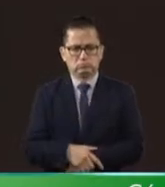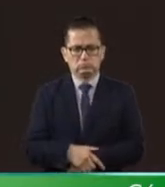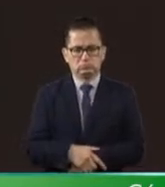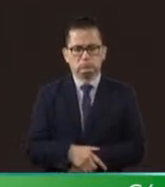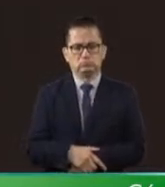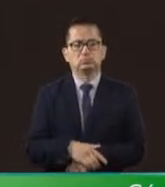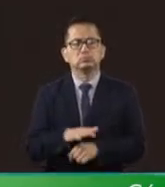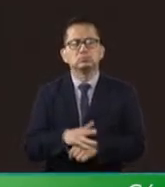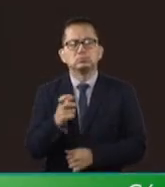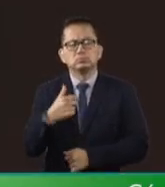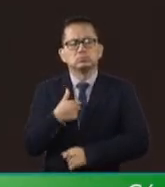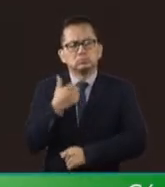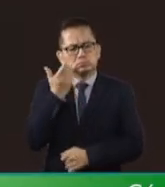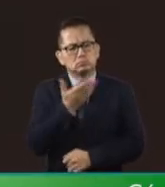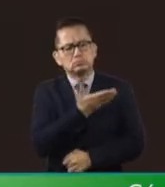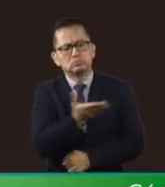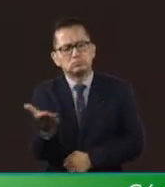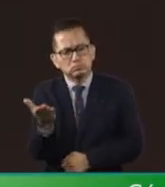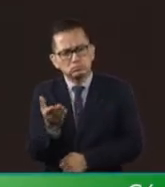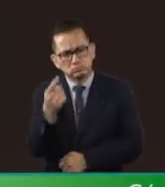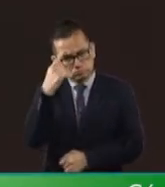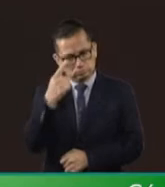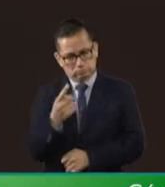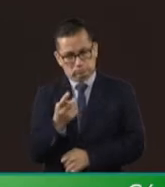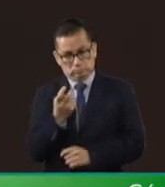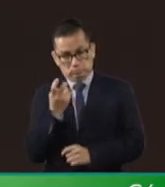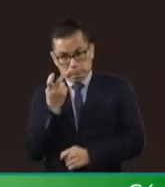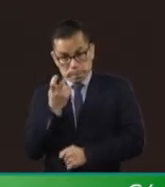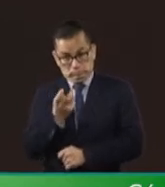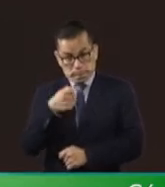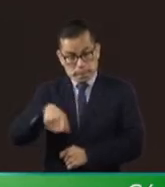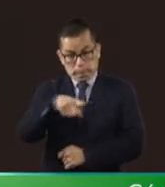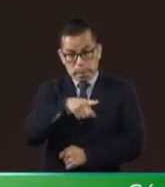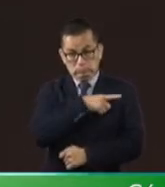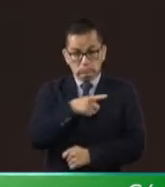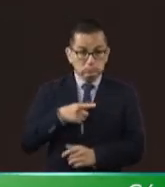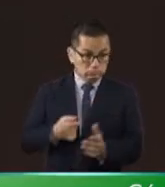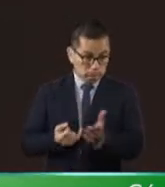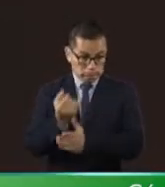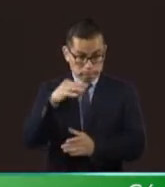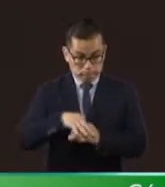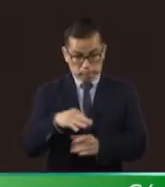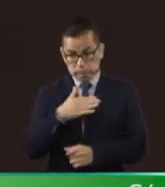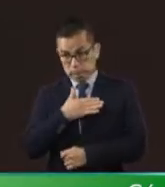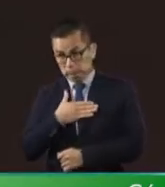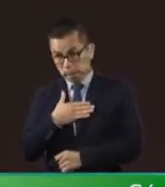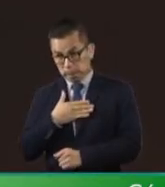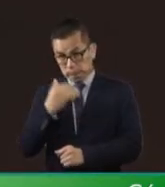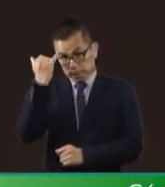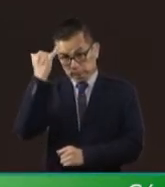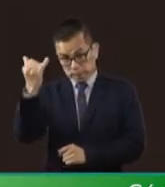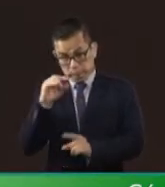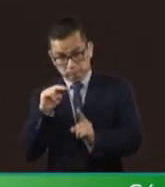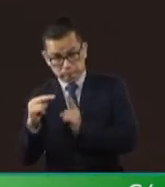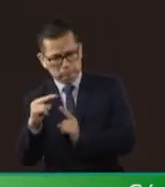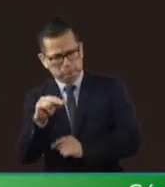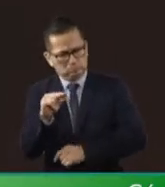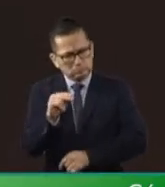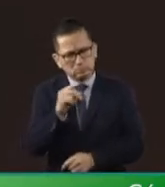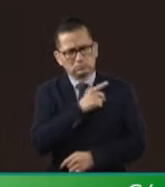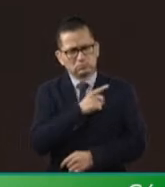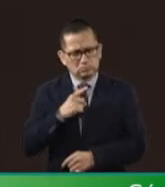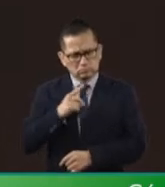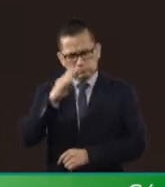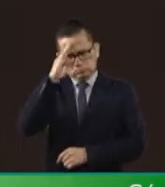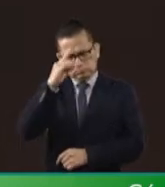quiero invitarlas e invitarlos a no votar por la ideología. Votemos en conciencia por lo que es mejor para nuestras